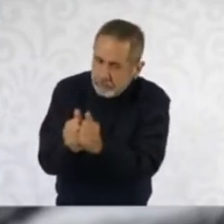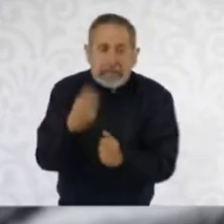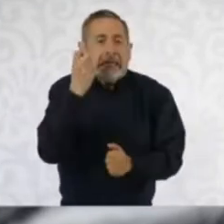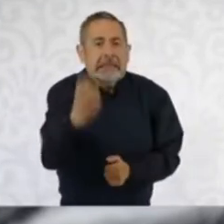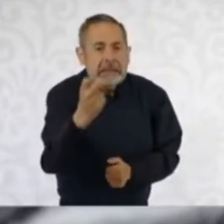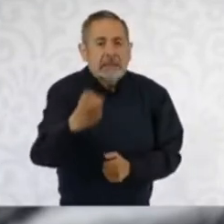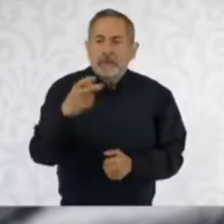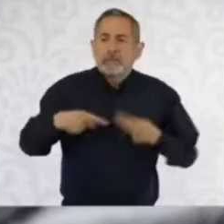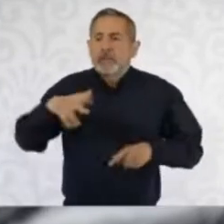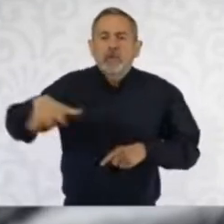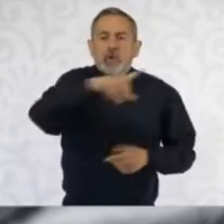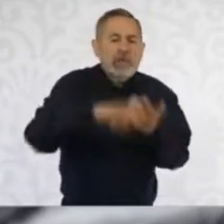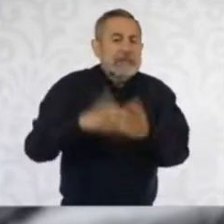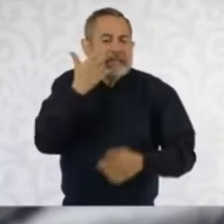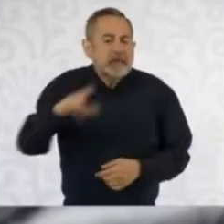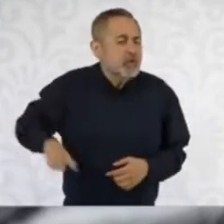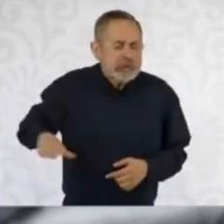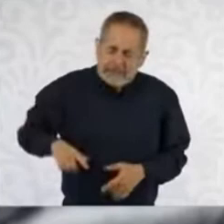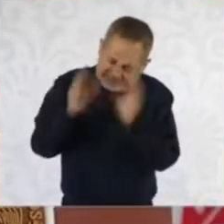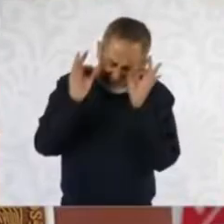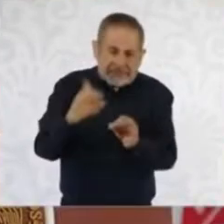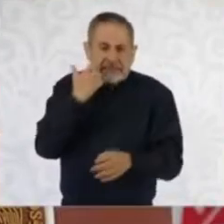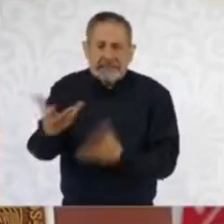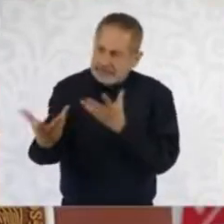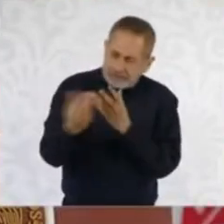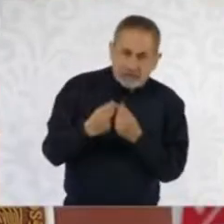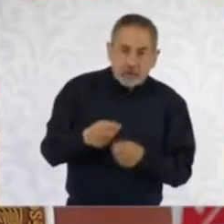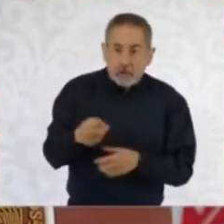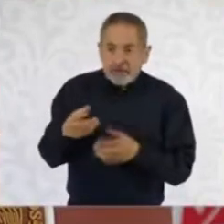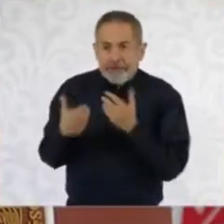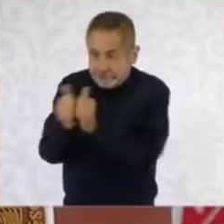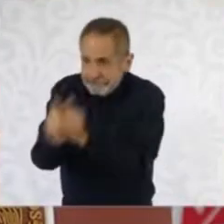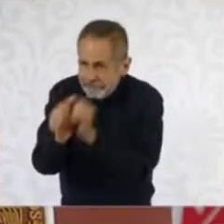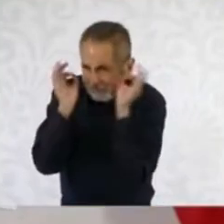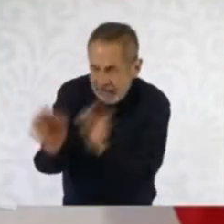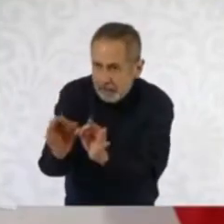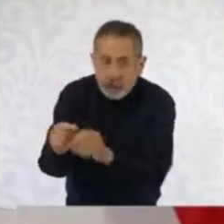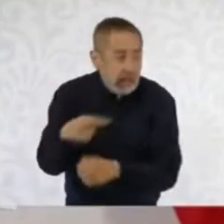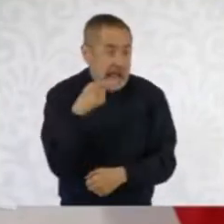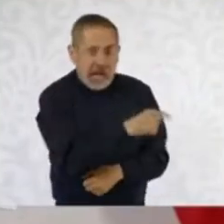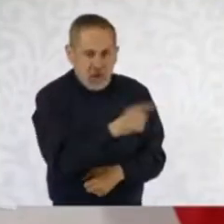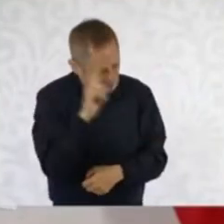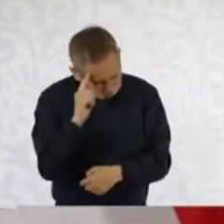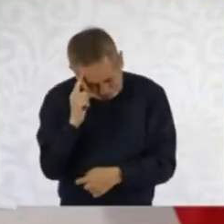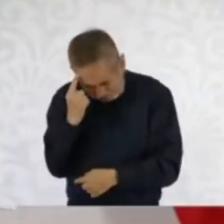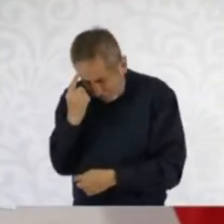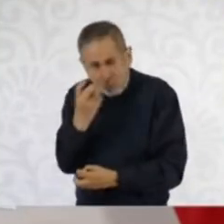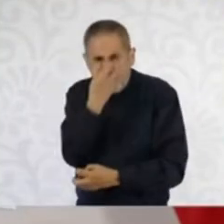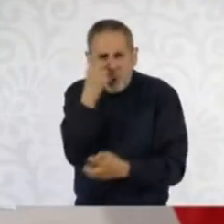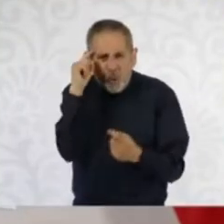gobernando. Que por cierto eso tiene, bueno, enojadísimos a los adversarios.